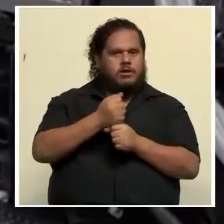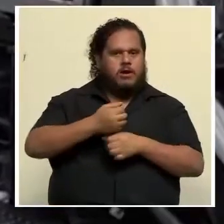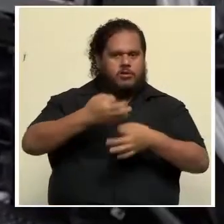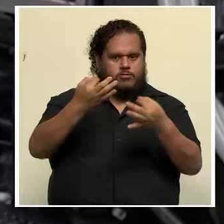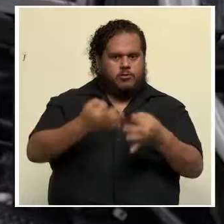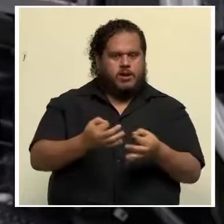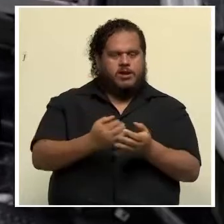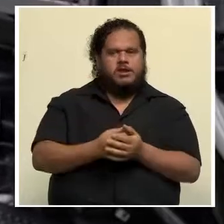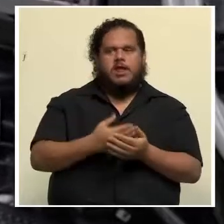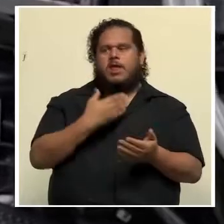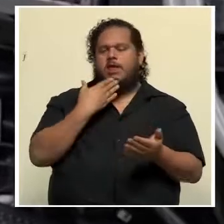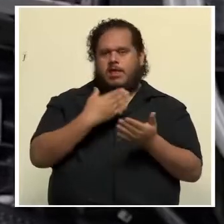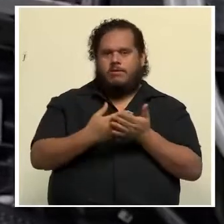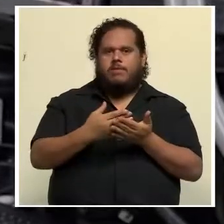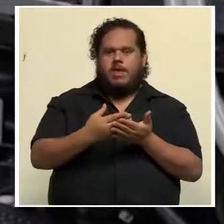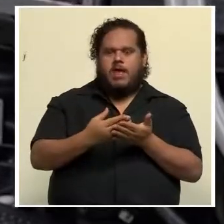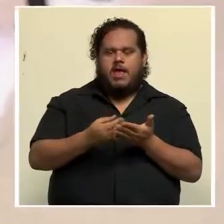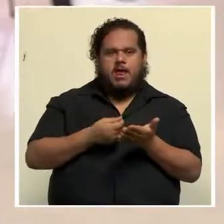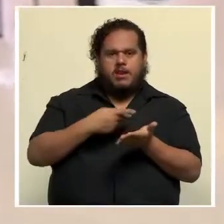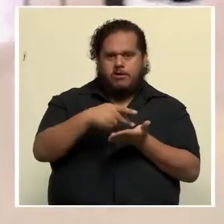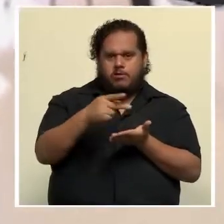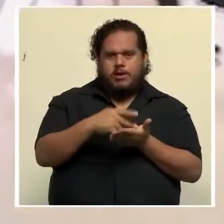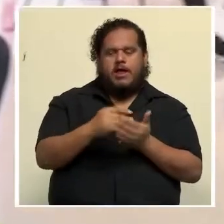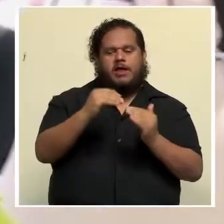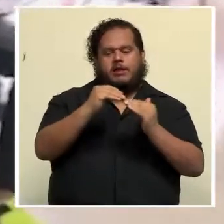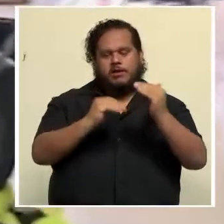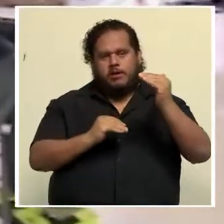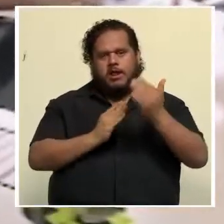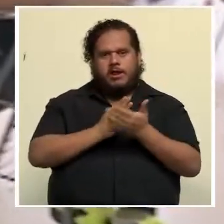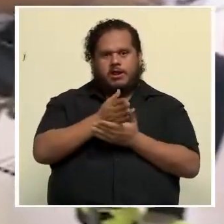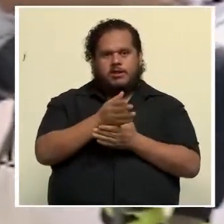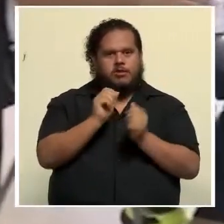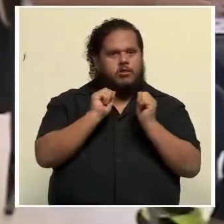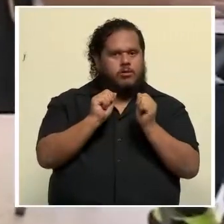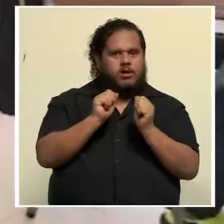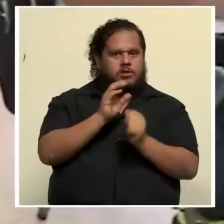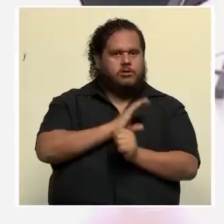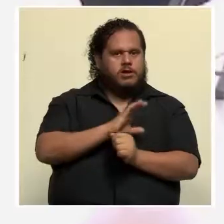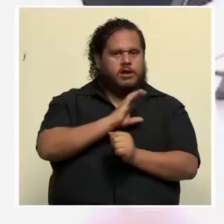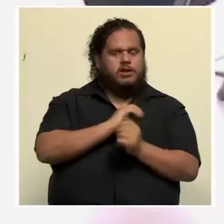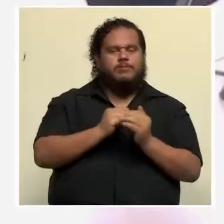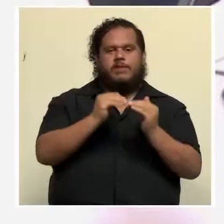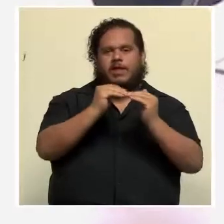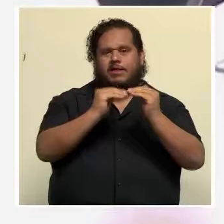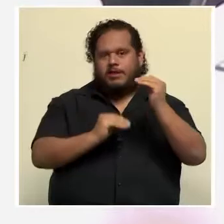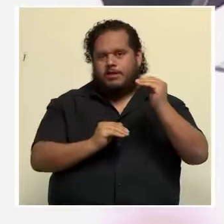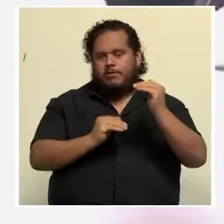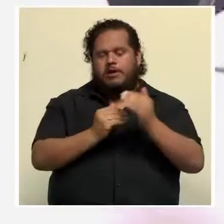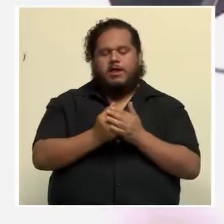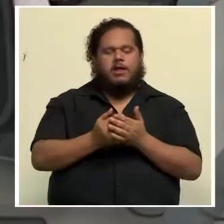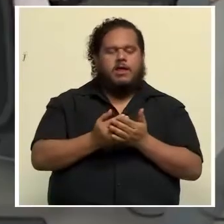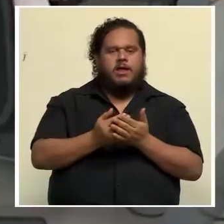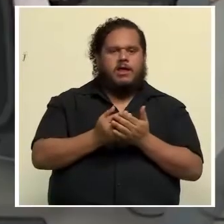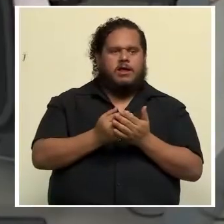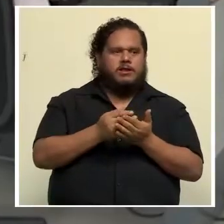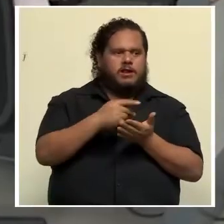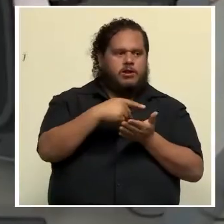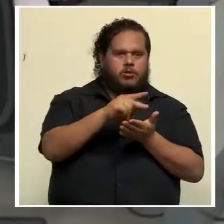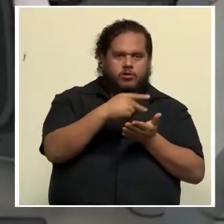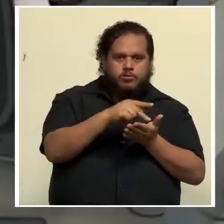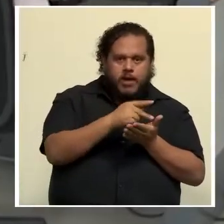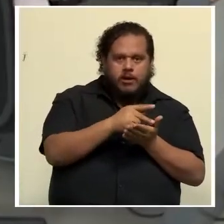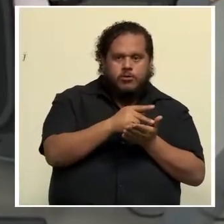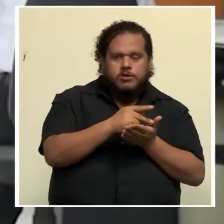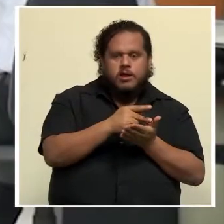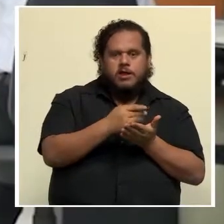formales y bien remunerados. Desigualdad en el acceso a educación de calidad. Desigualdad entre los salarios que se